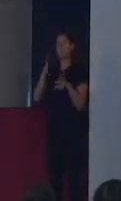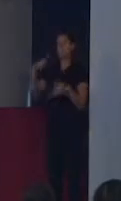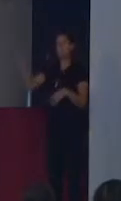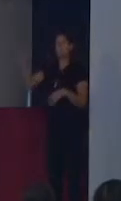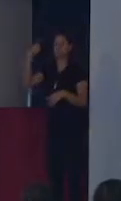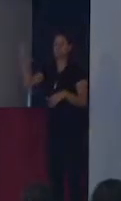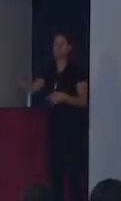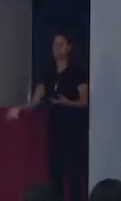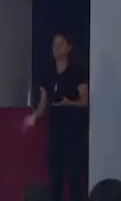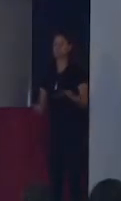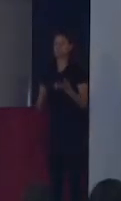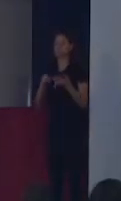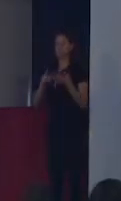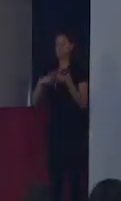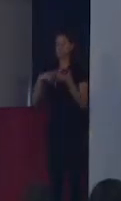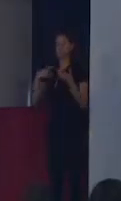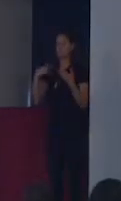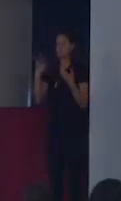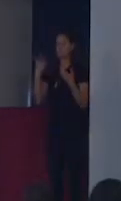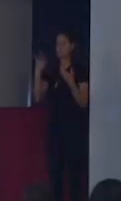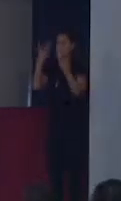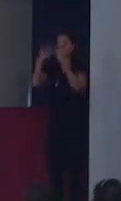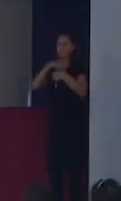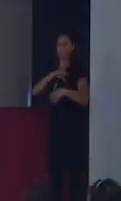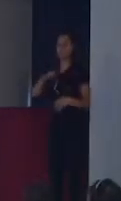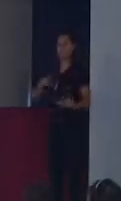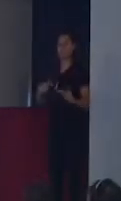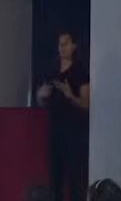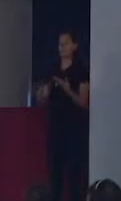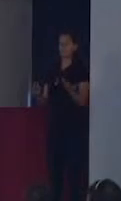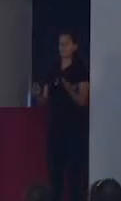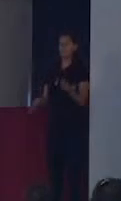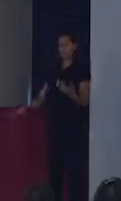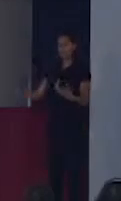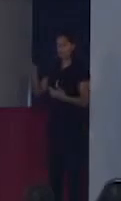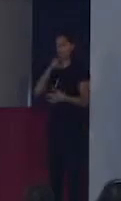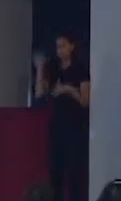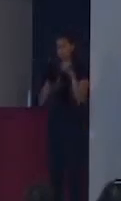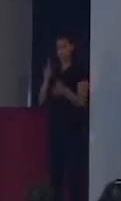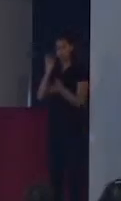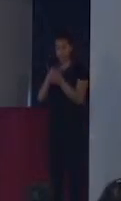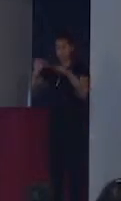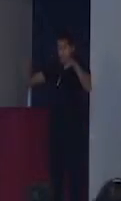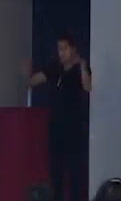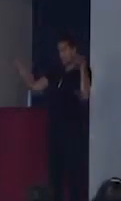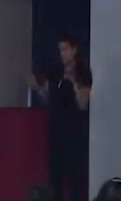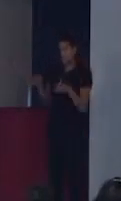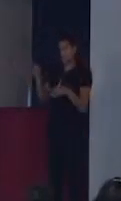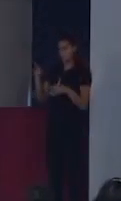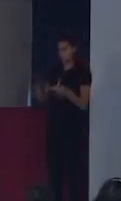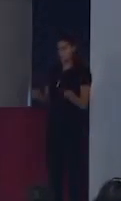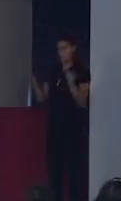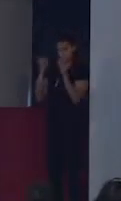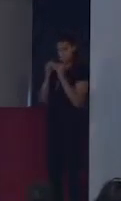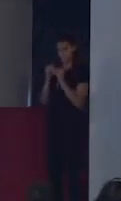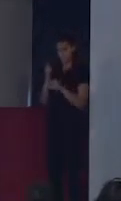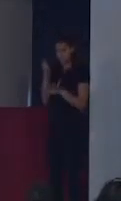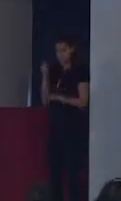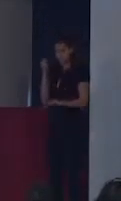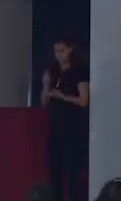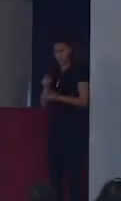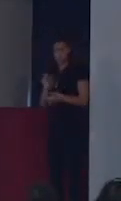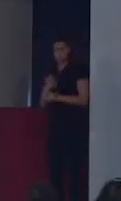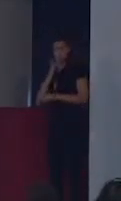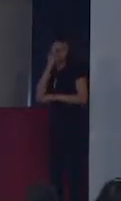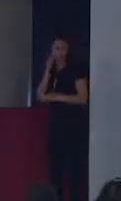común, empresas privadas, y creo que es un poco todo eso, y eso requiere más presupuesto, porque lo que él decía, conocer esto